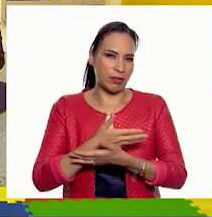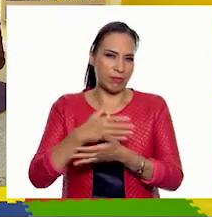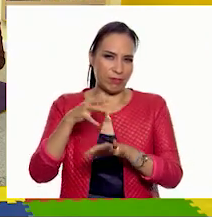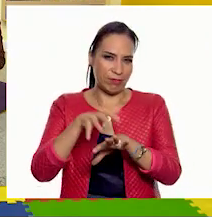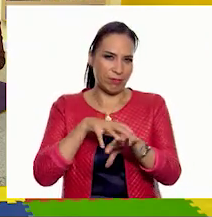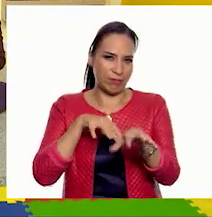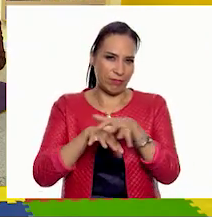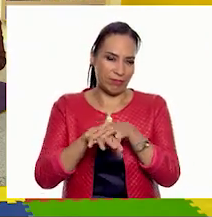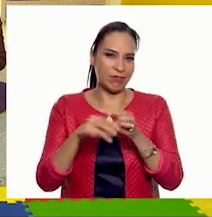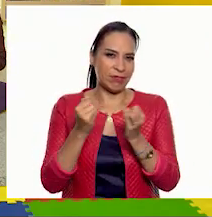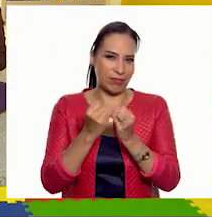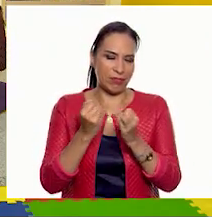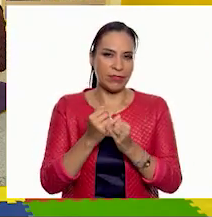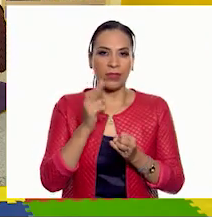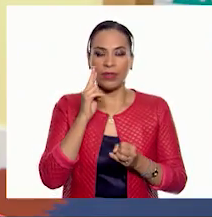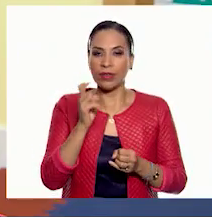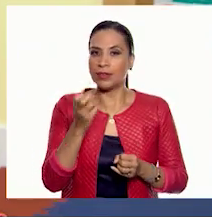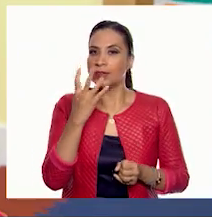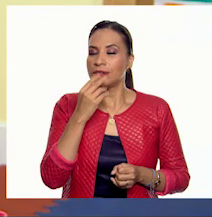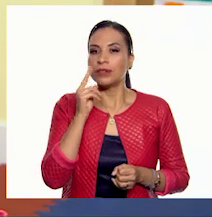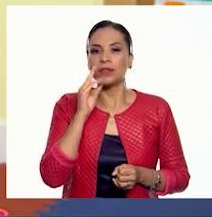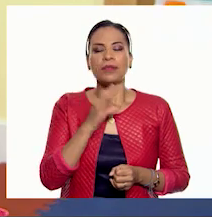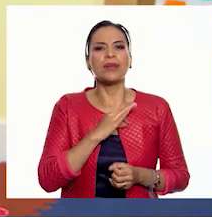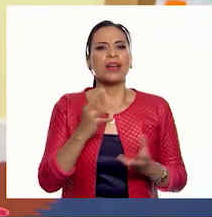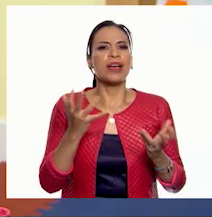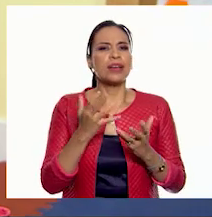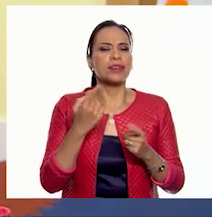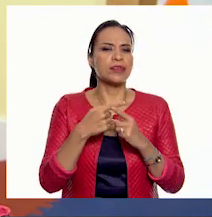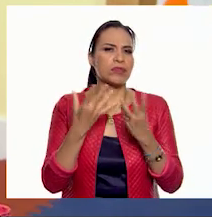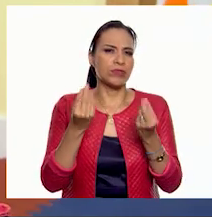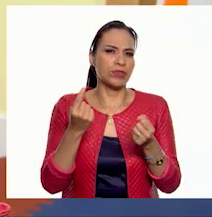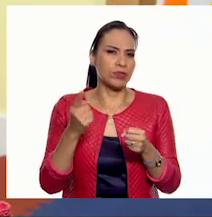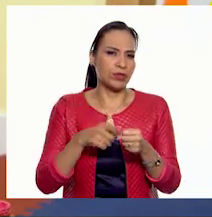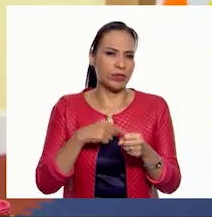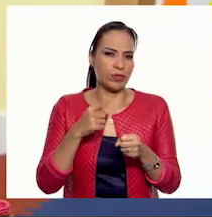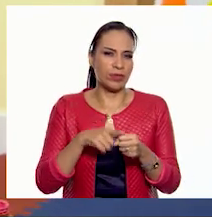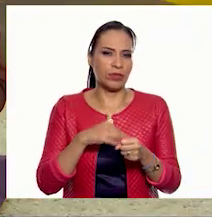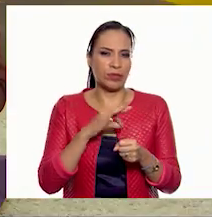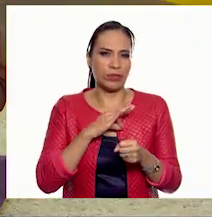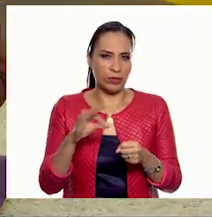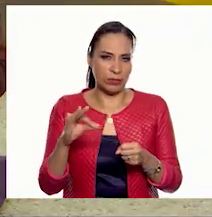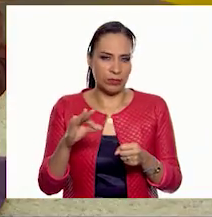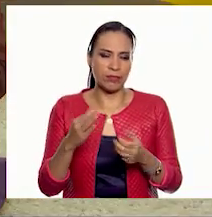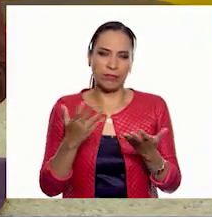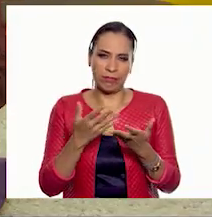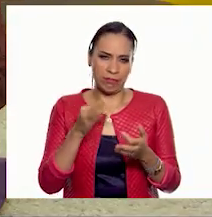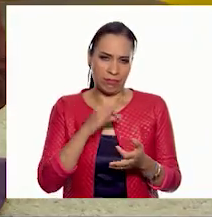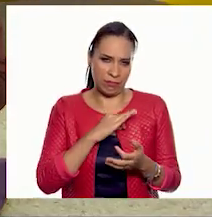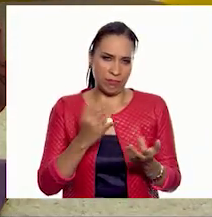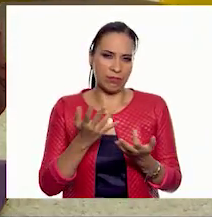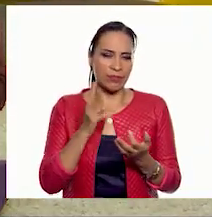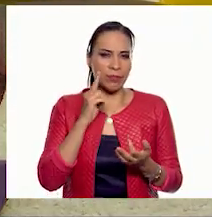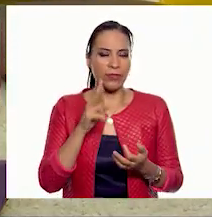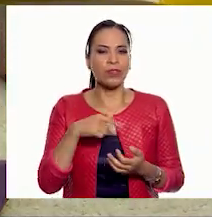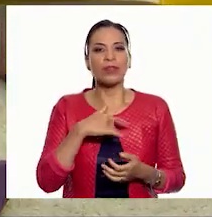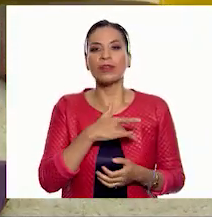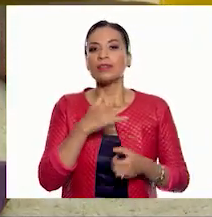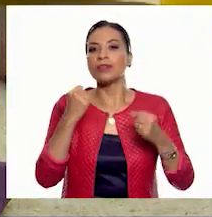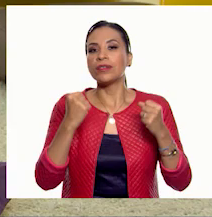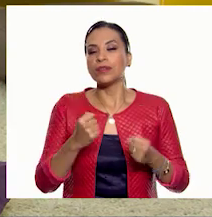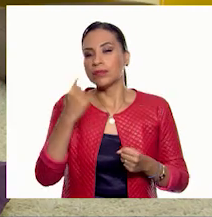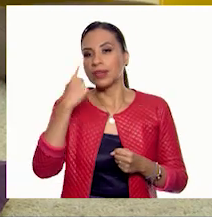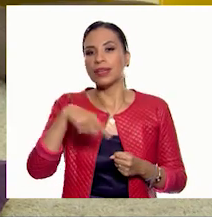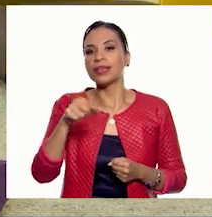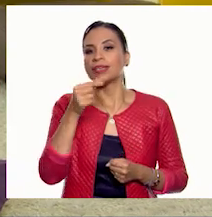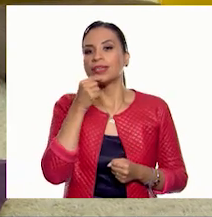También. Está increíble y podemos hacerlo con muchos colores. ¿Podemos? Sí, Adriana. Estoy seguro que para